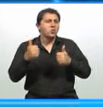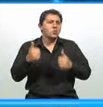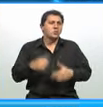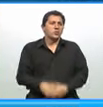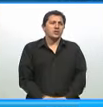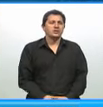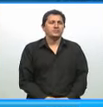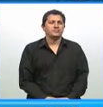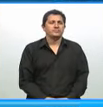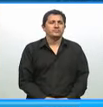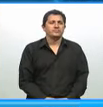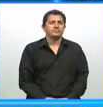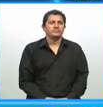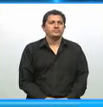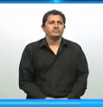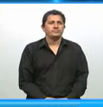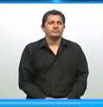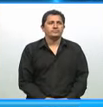buena.